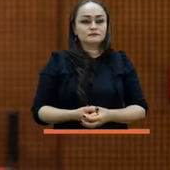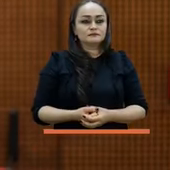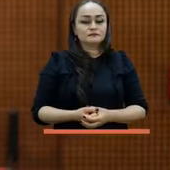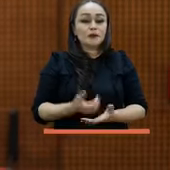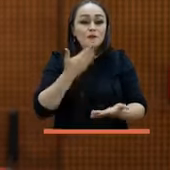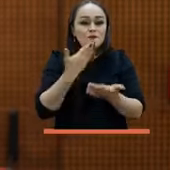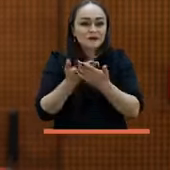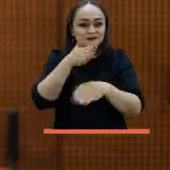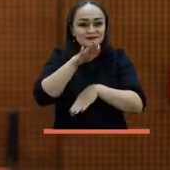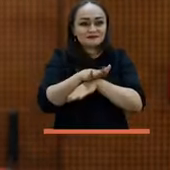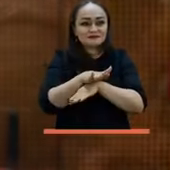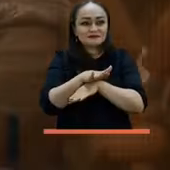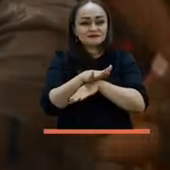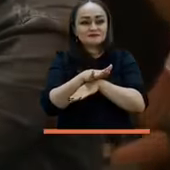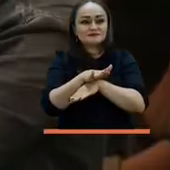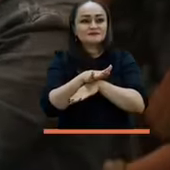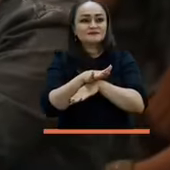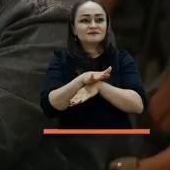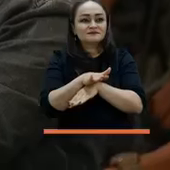buenas tardes